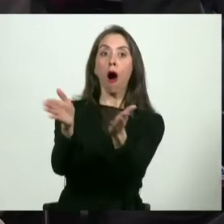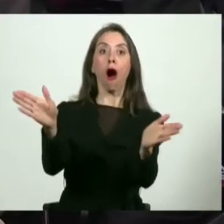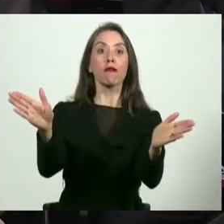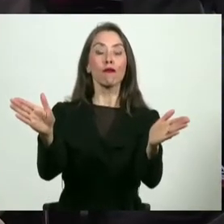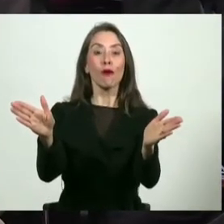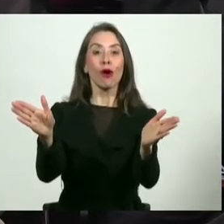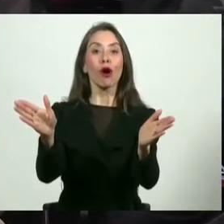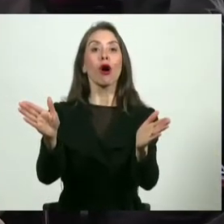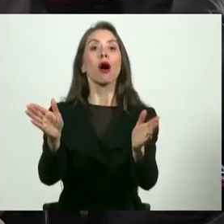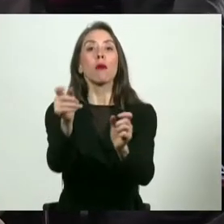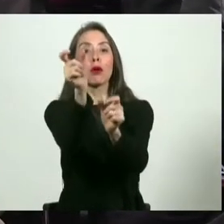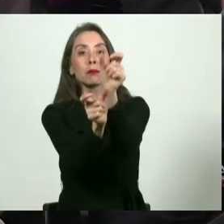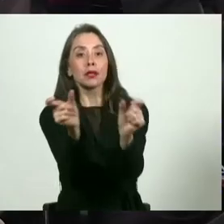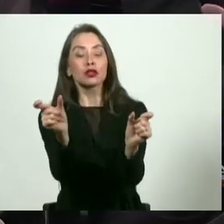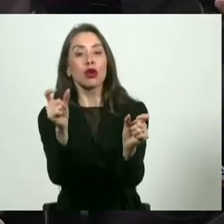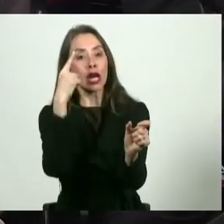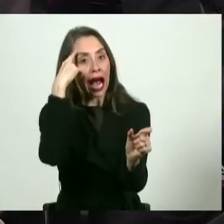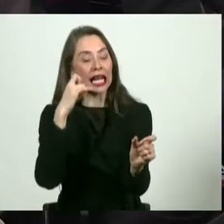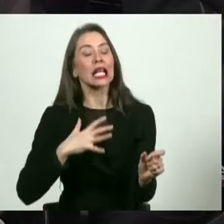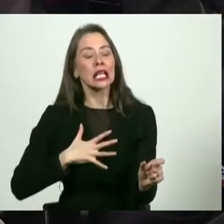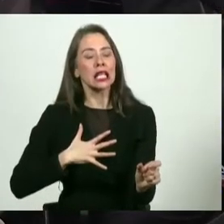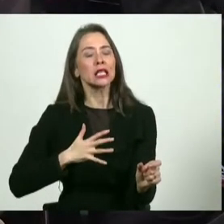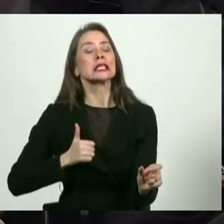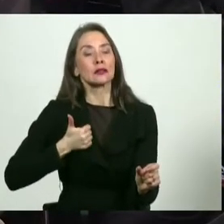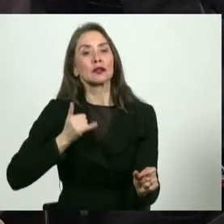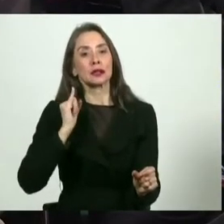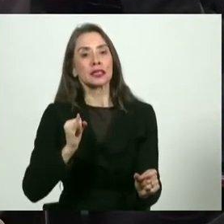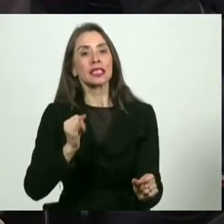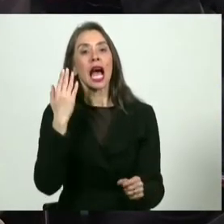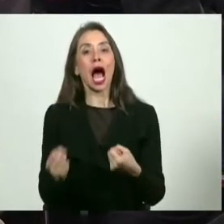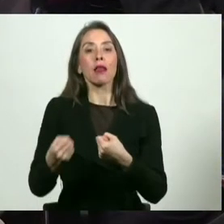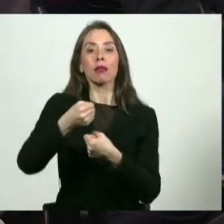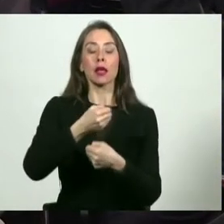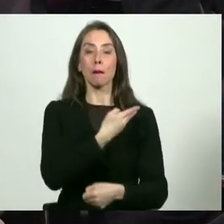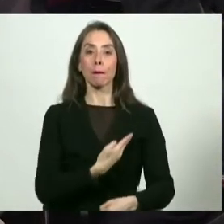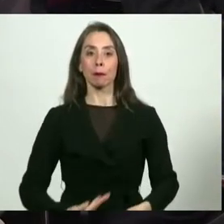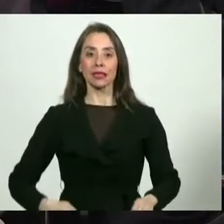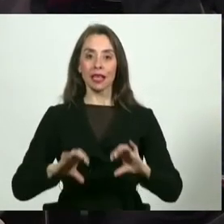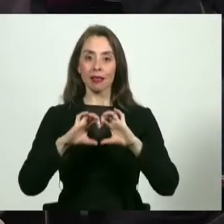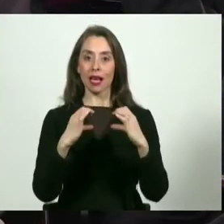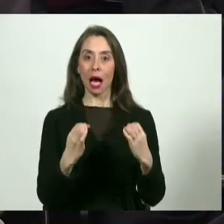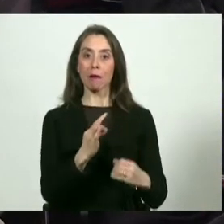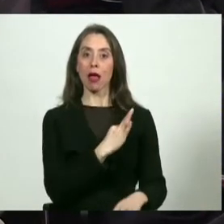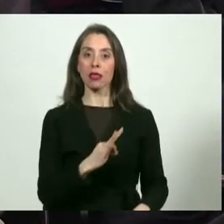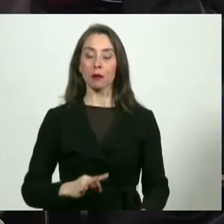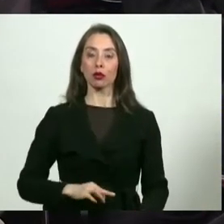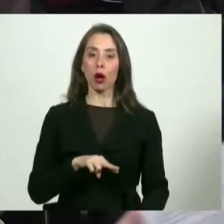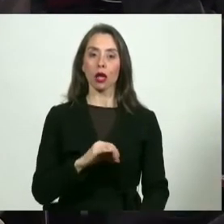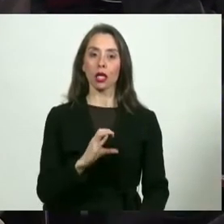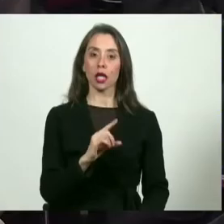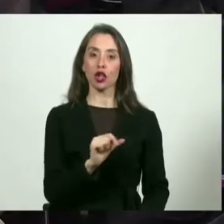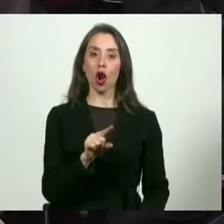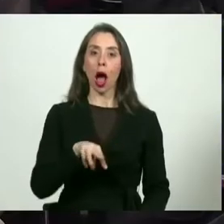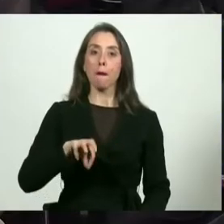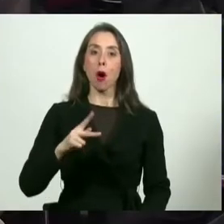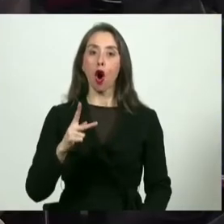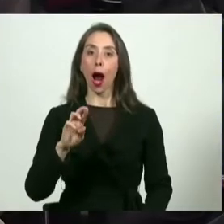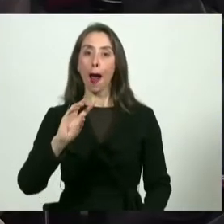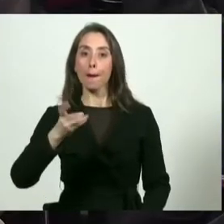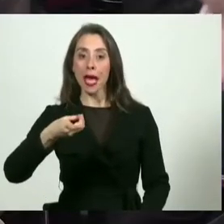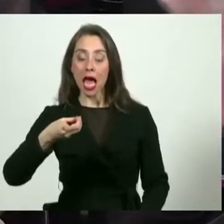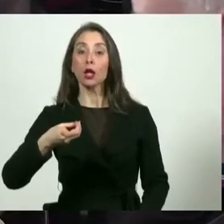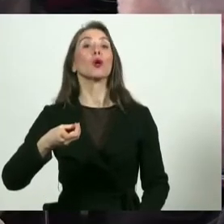porque existió la creencia y la voluntad. En ese tiempo estaba de presidente de la Cámara el diputado Nicolás Monquever, en que